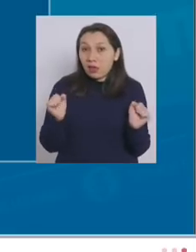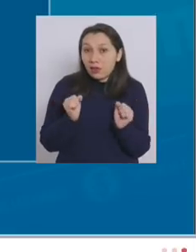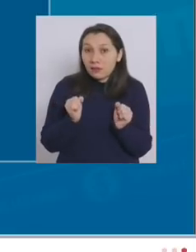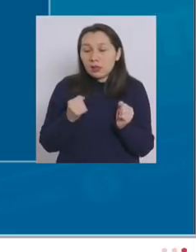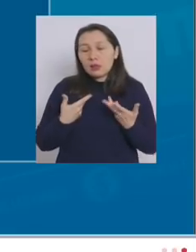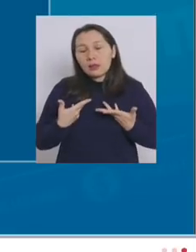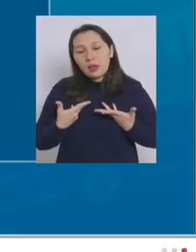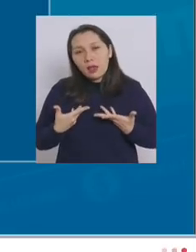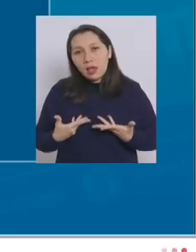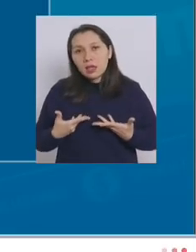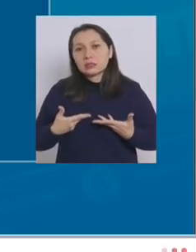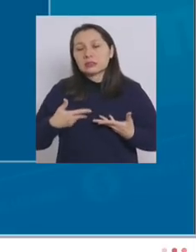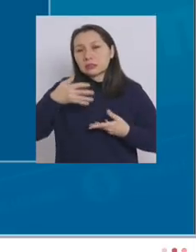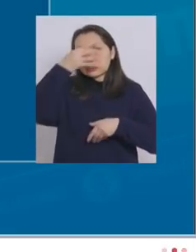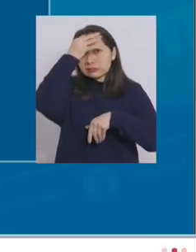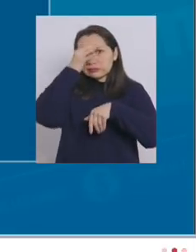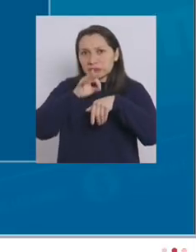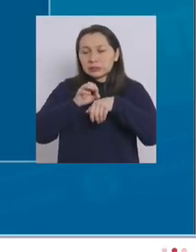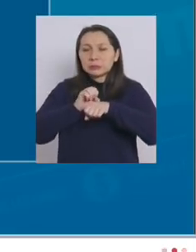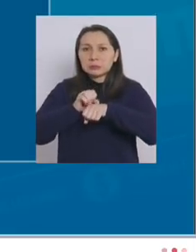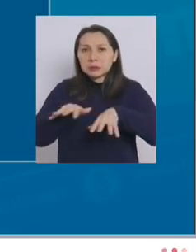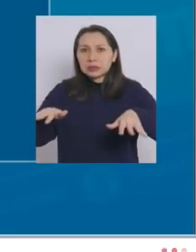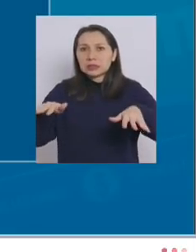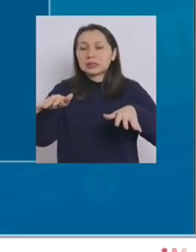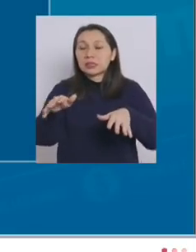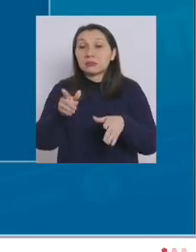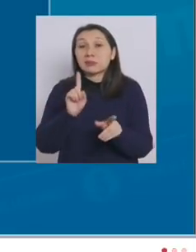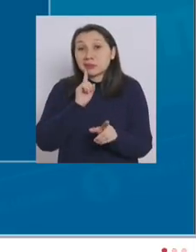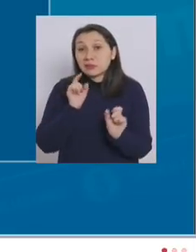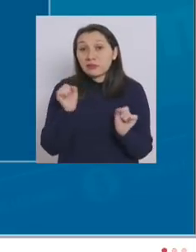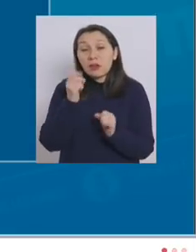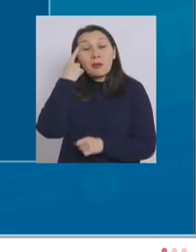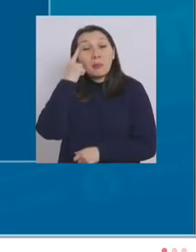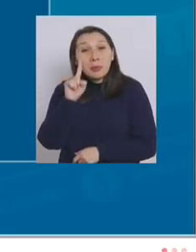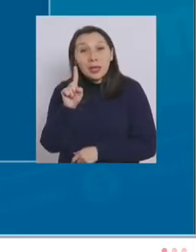estamos cansados de la pandemia, pero estamos con frío, pero la